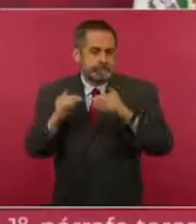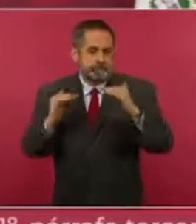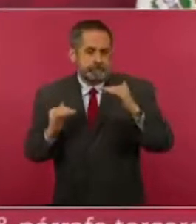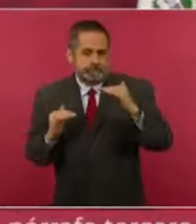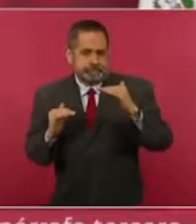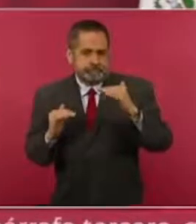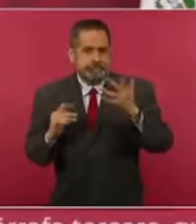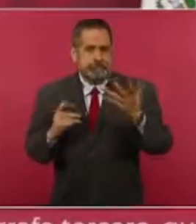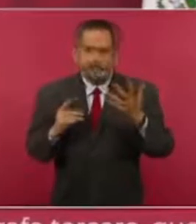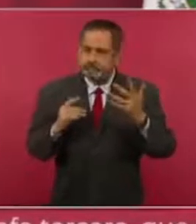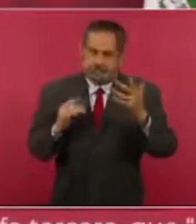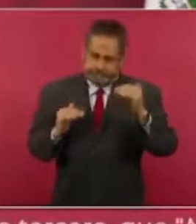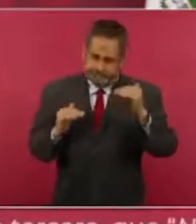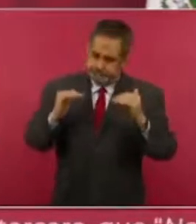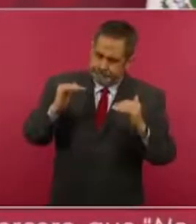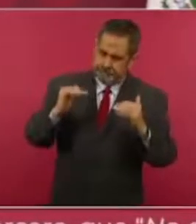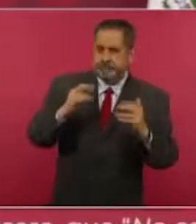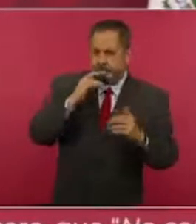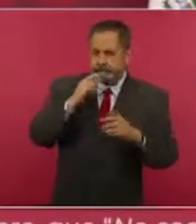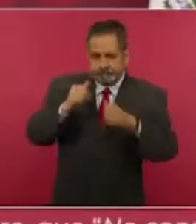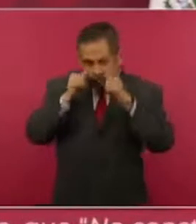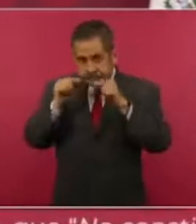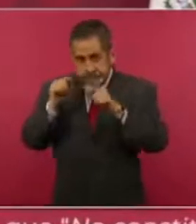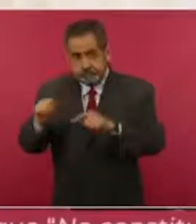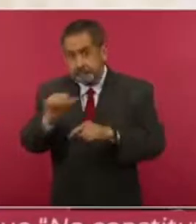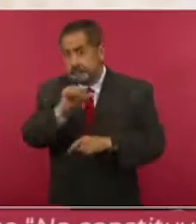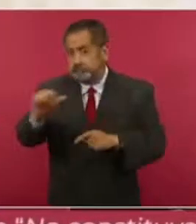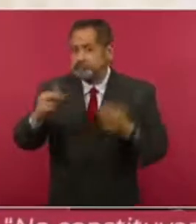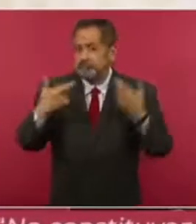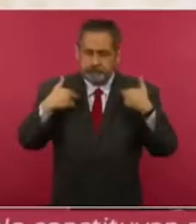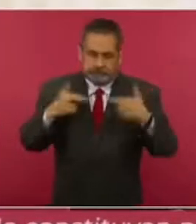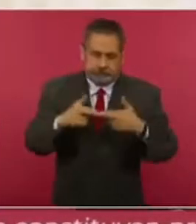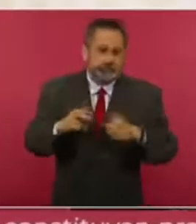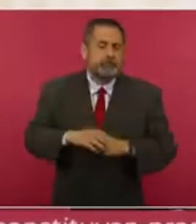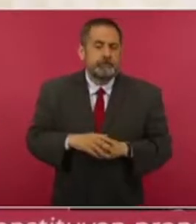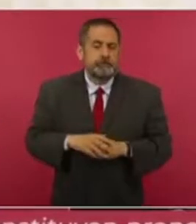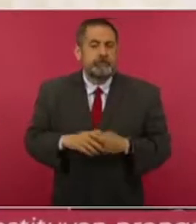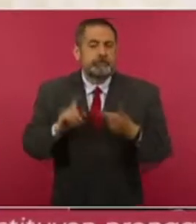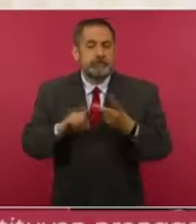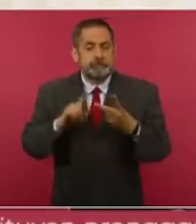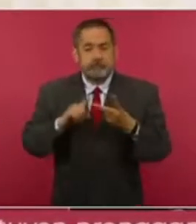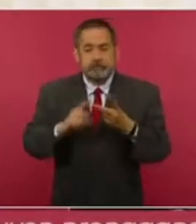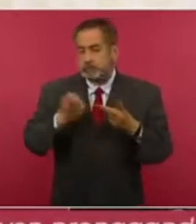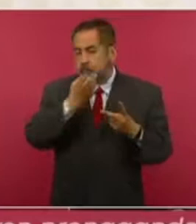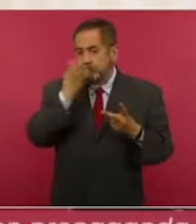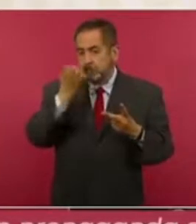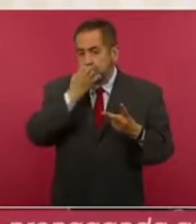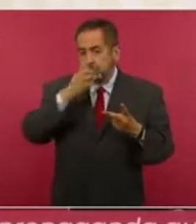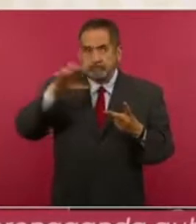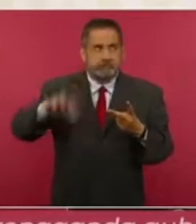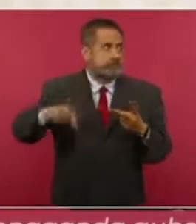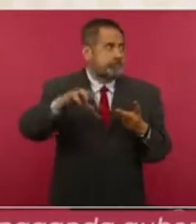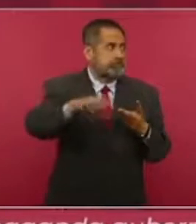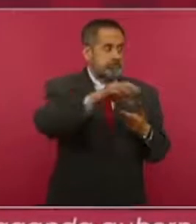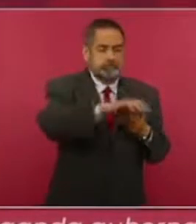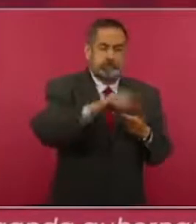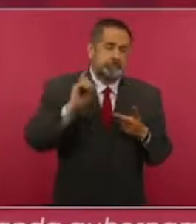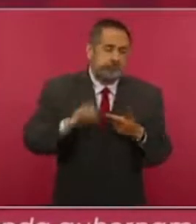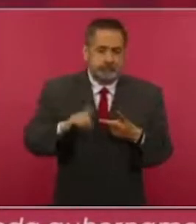12.500. Entonces, eso lo tenemos que resolver, lo tenemos que atender. Maestros. Lo segundo, las escuelas,